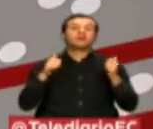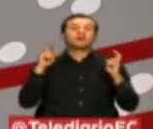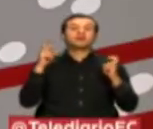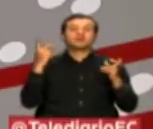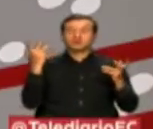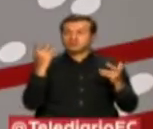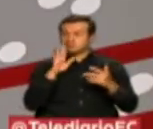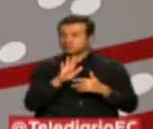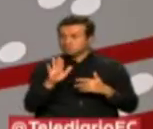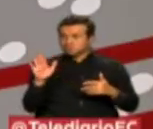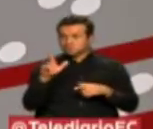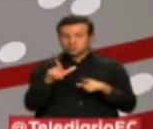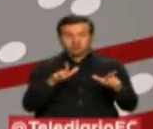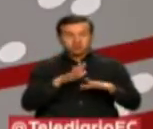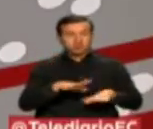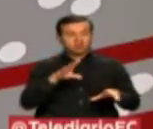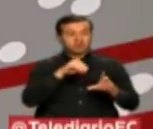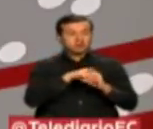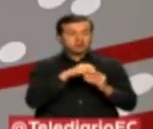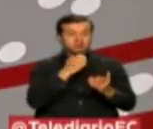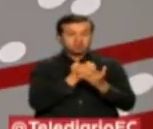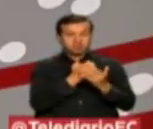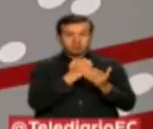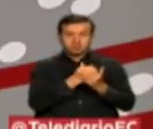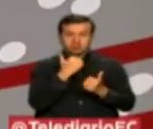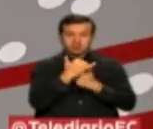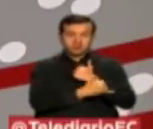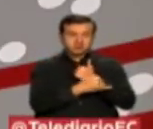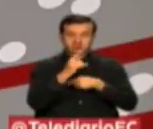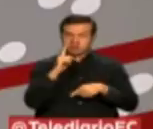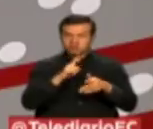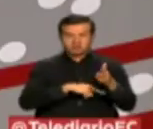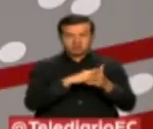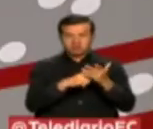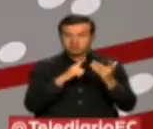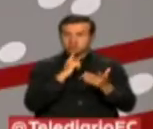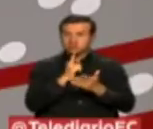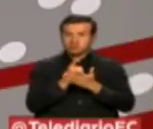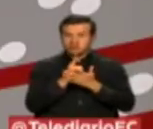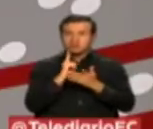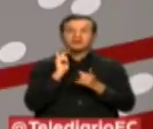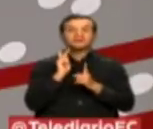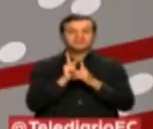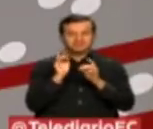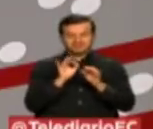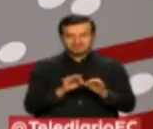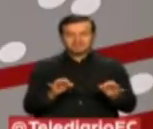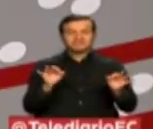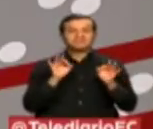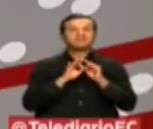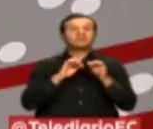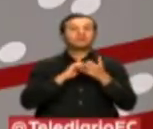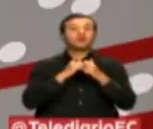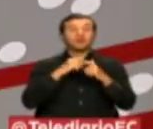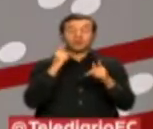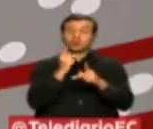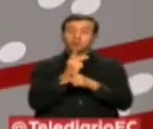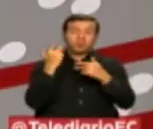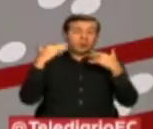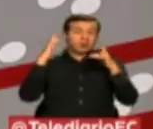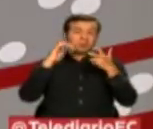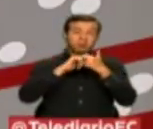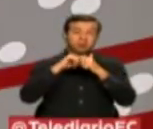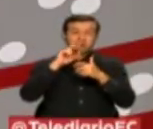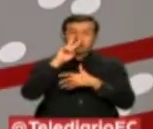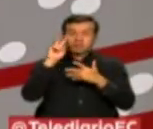No ingresar en las zonas económicas exclusivas de los otros países. Entonces ese es un principio fundamental. Cualquier problema que exista puede ser